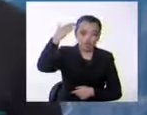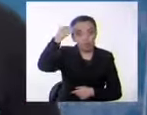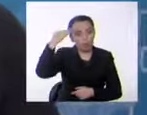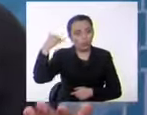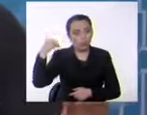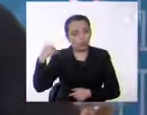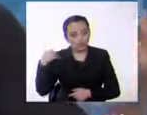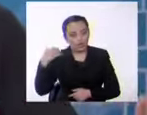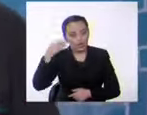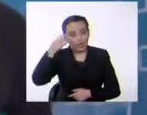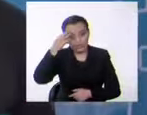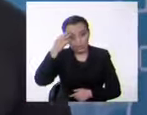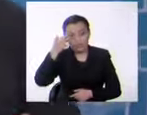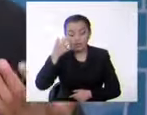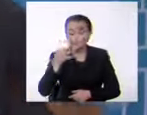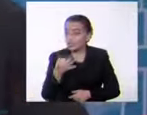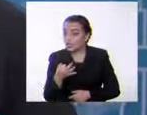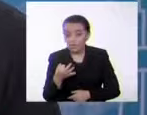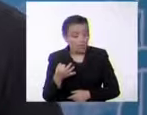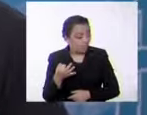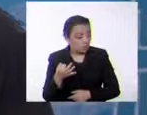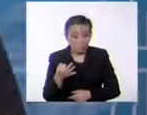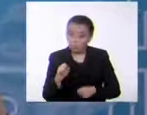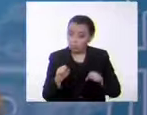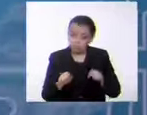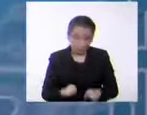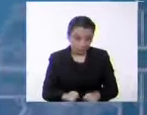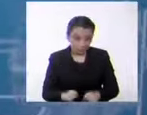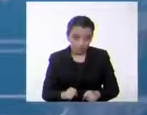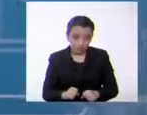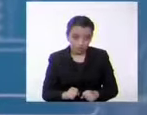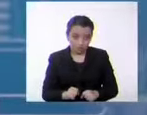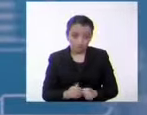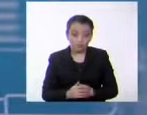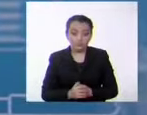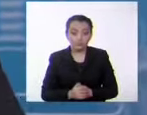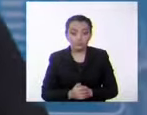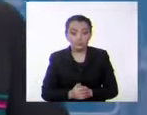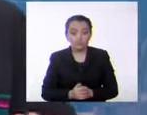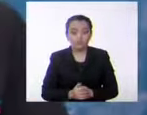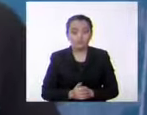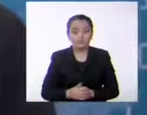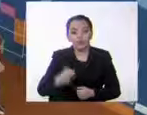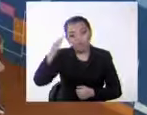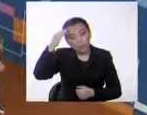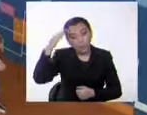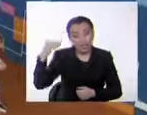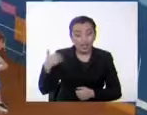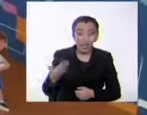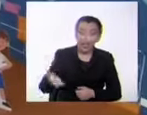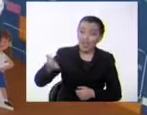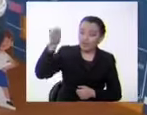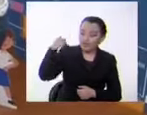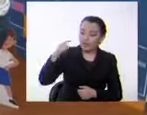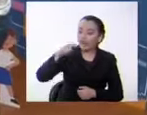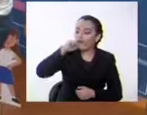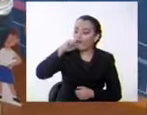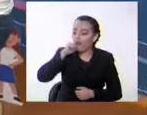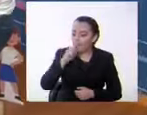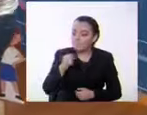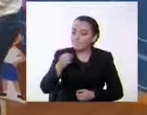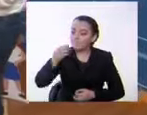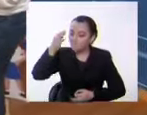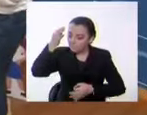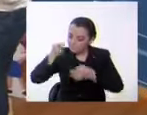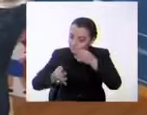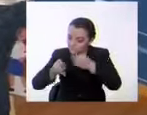propiedad, Sí. en primer lugar, del padre, ¿no? Y después pasaba a ser una propiedad Esposo. del esposo. Imagínate que para ir al cine